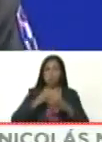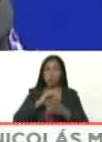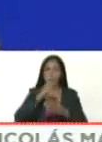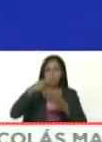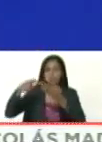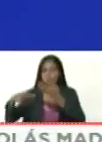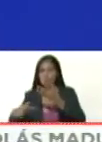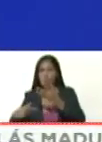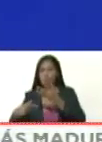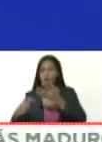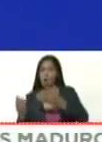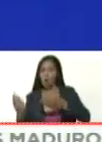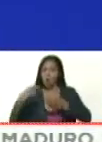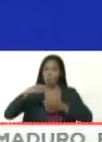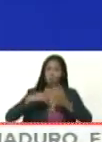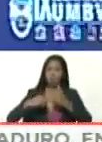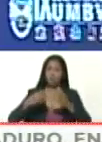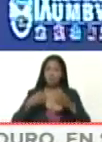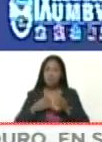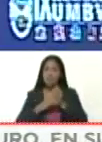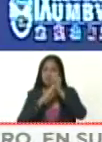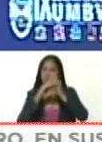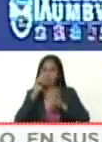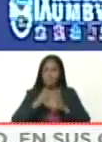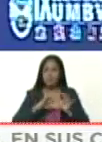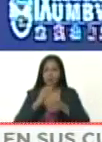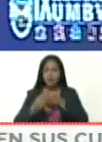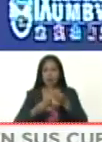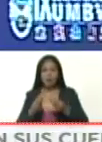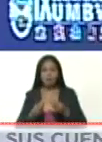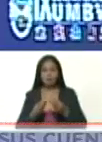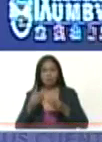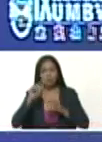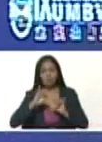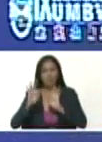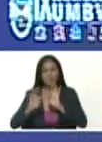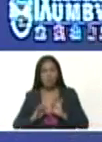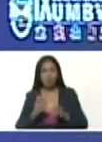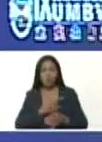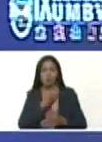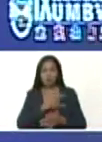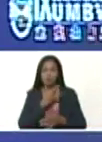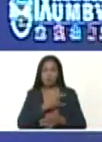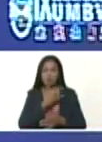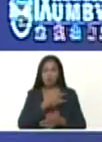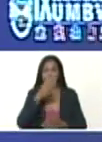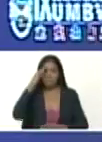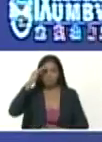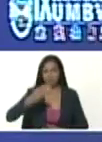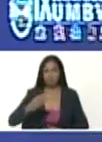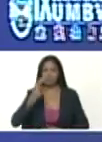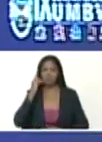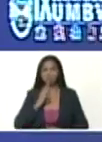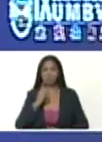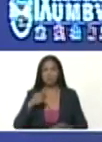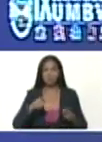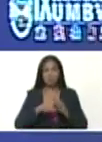personal directivo y académico de la Universidad Militar Bolivariana,